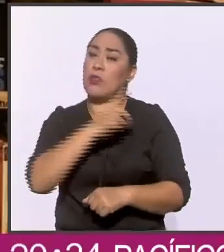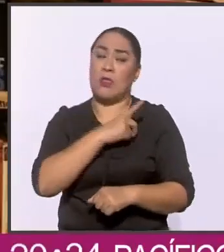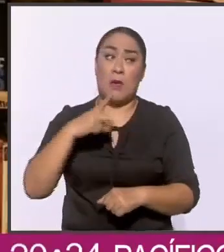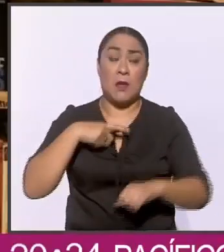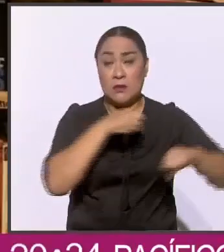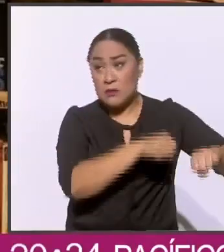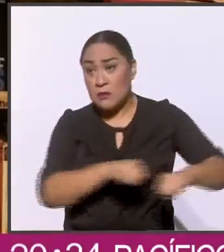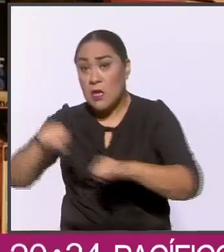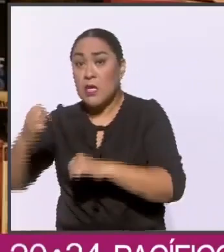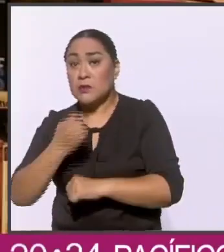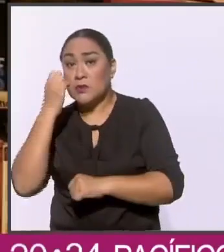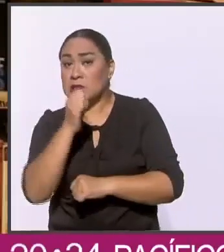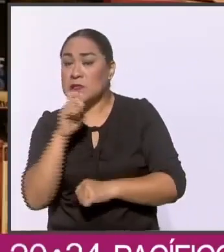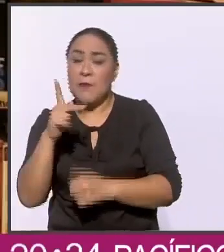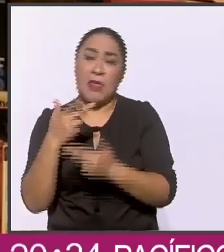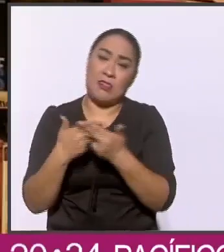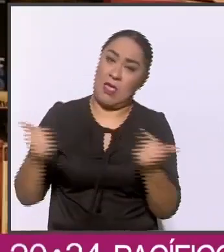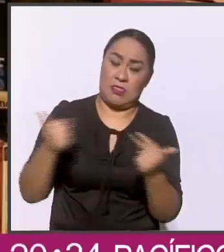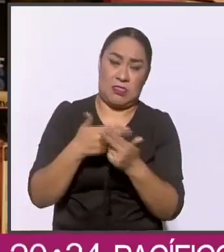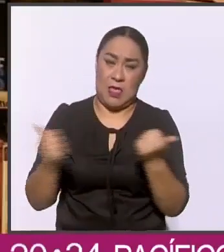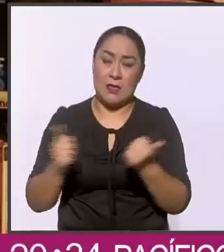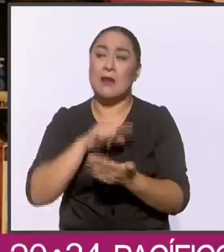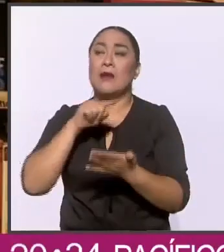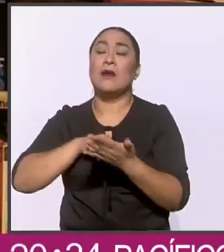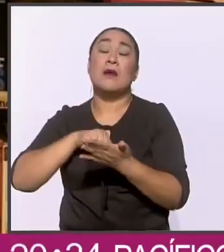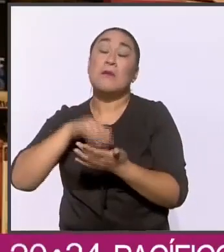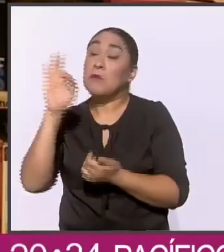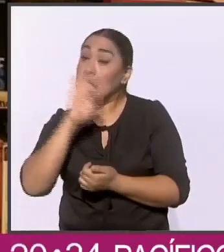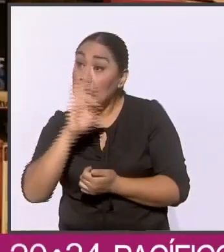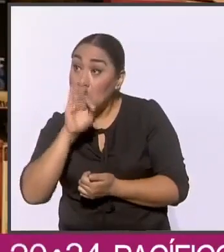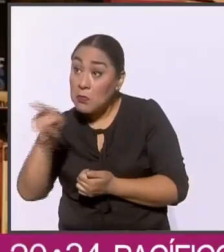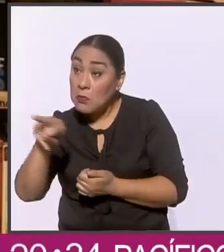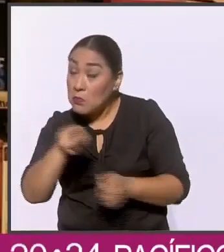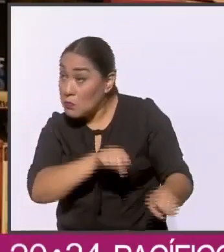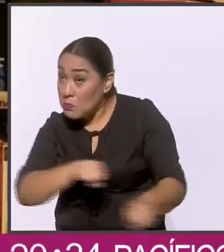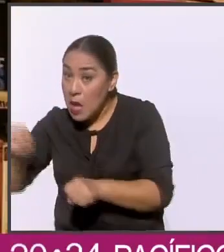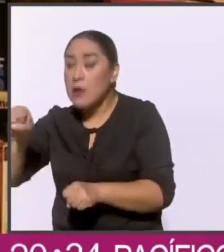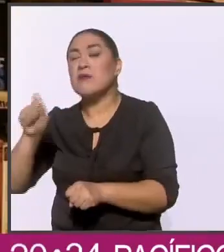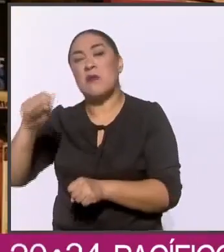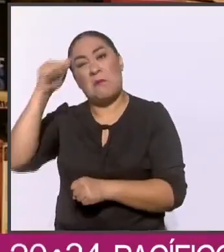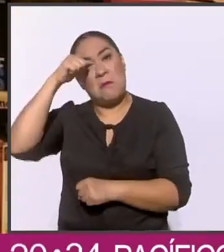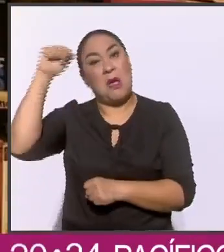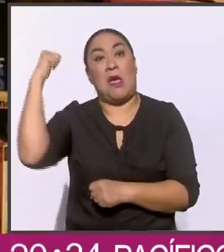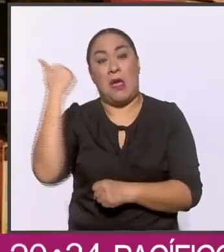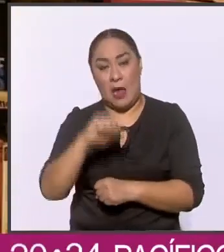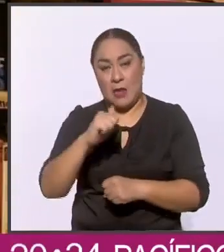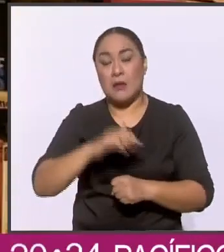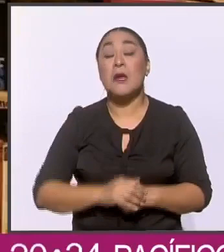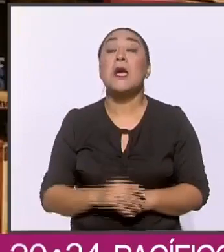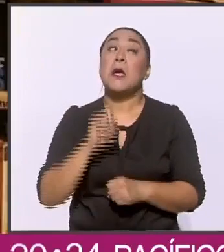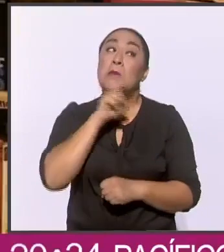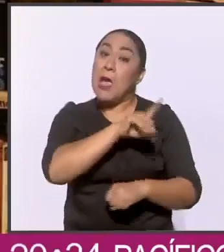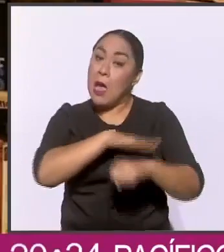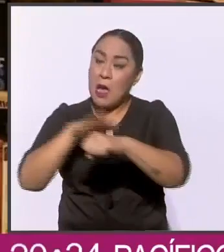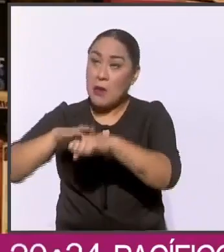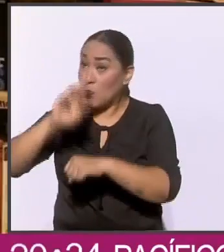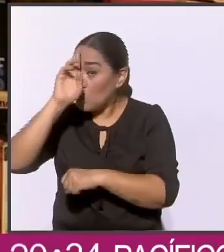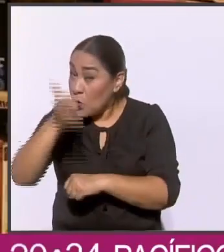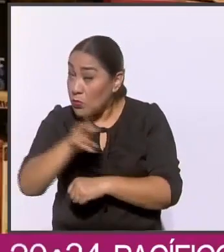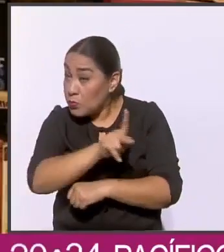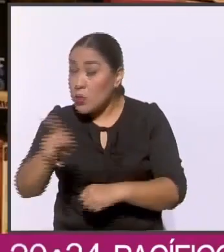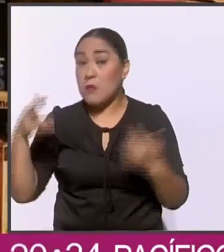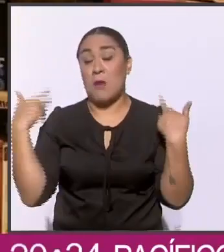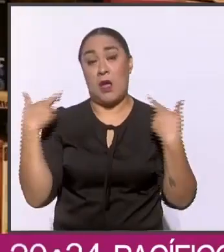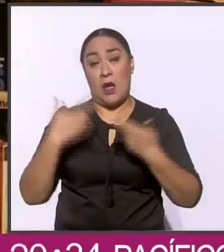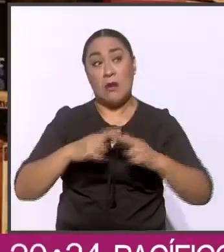a las escuelas socialistas, en cuyo caso cometían pecado mortal, sino también prohibió a los maestros